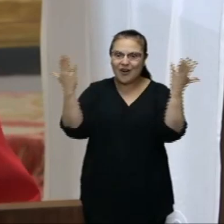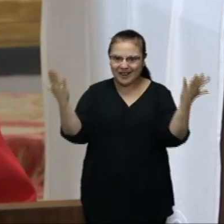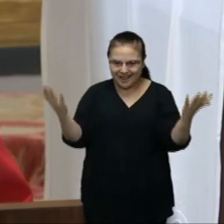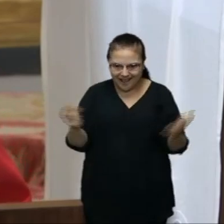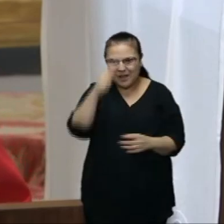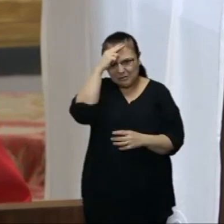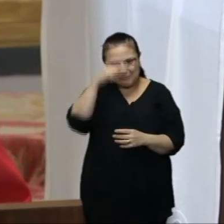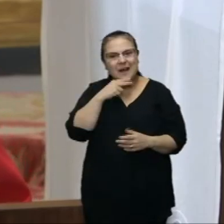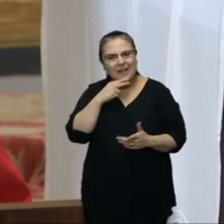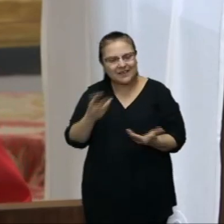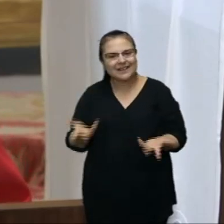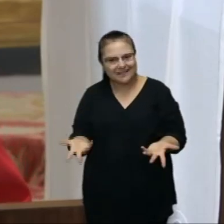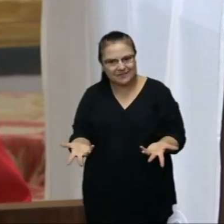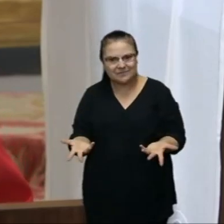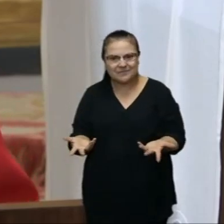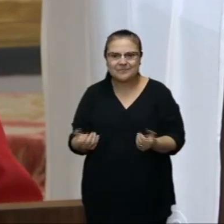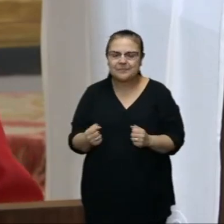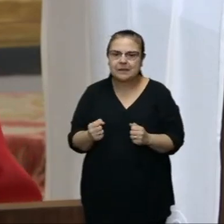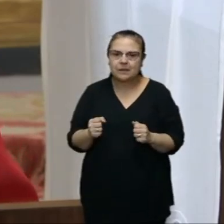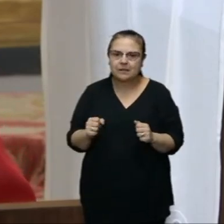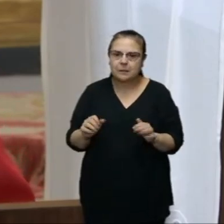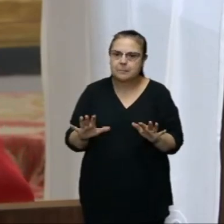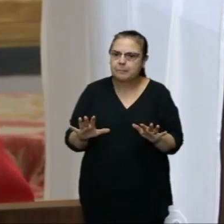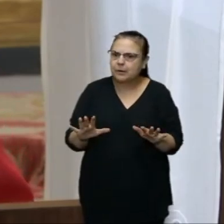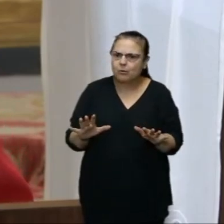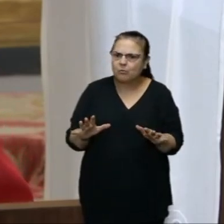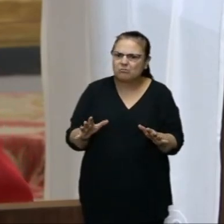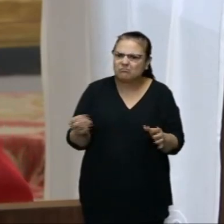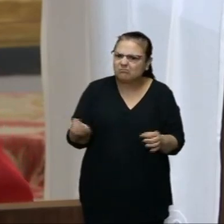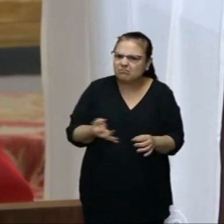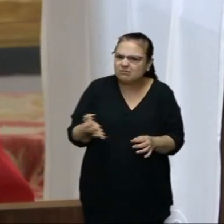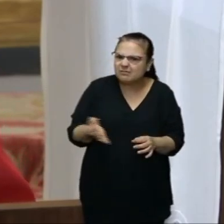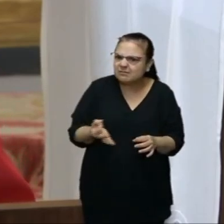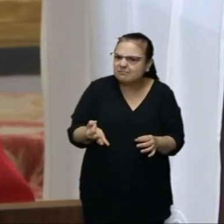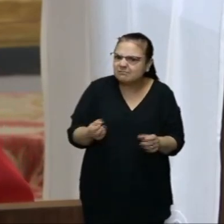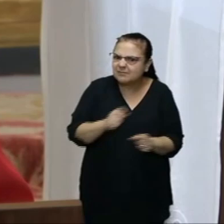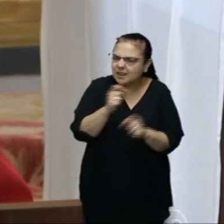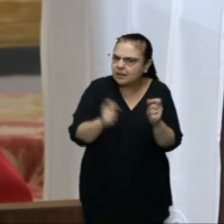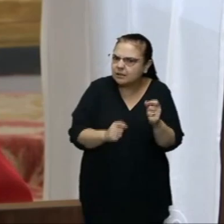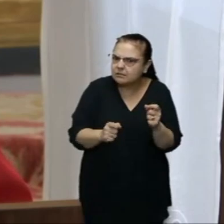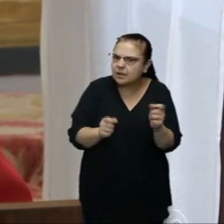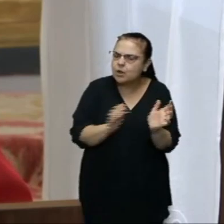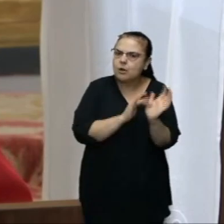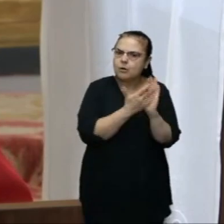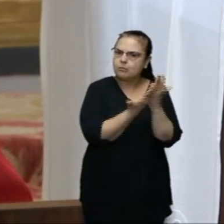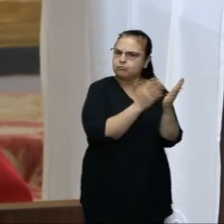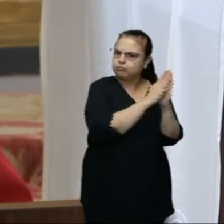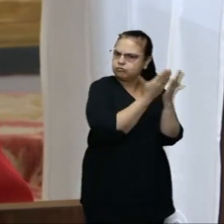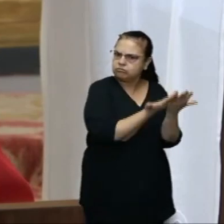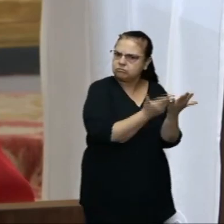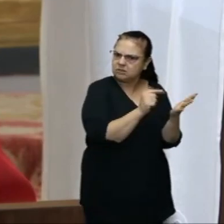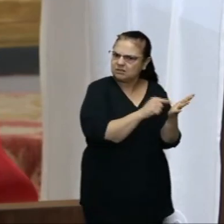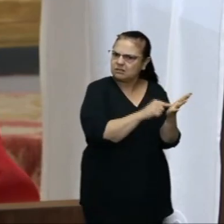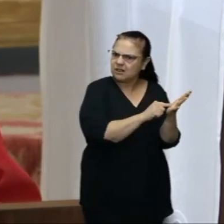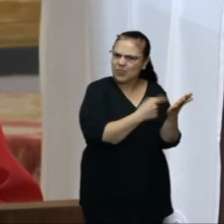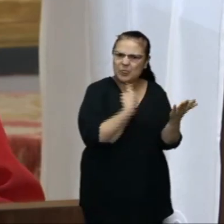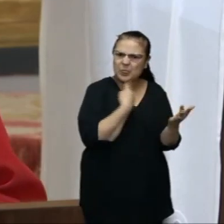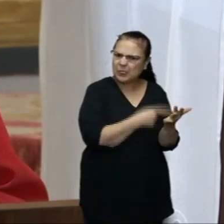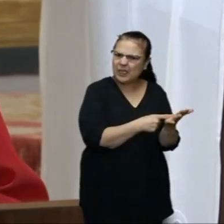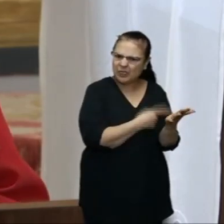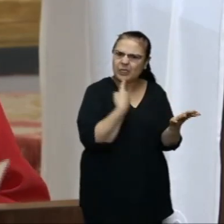al Padre. ¿Y qué es lo que pasa? Que ya en el Evangelio nos